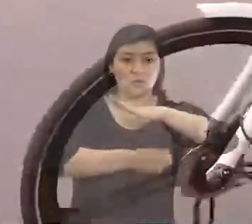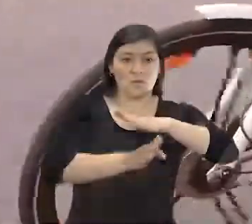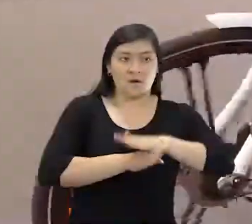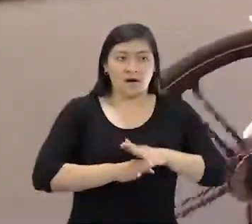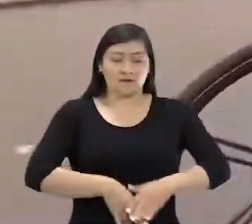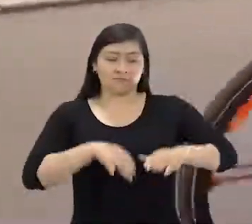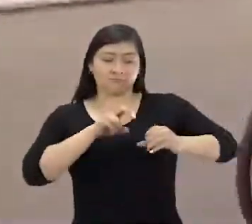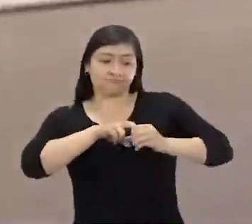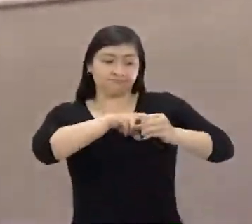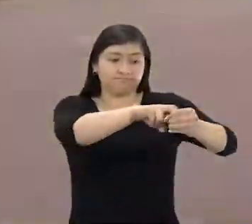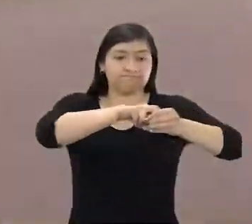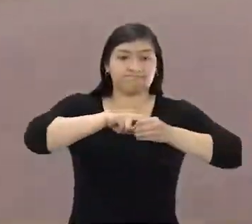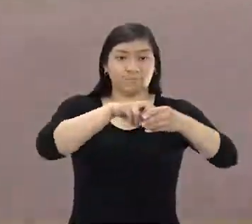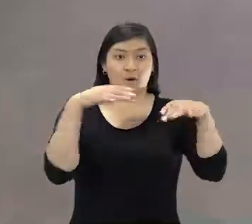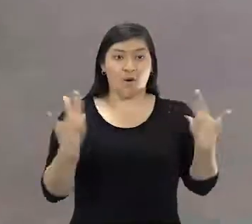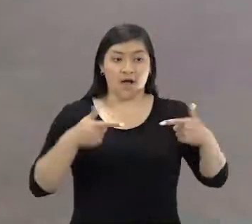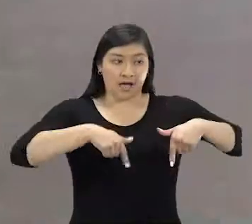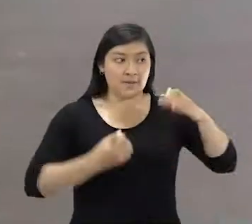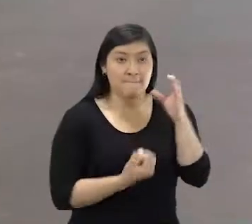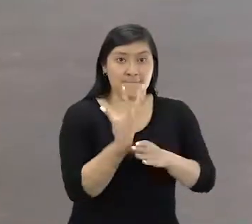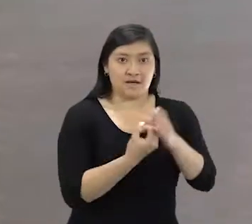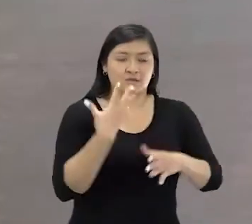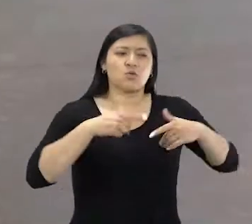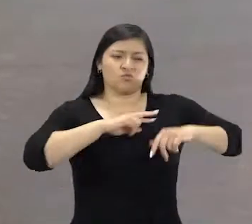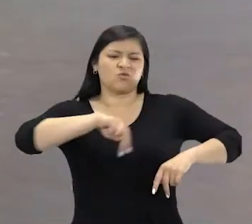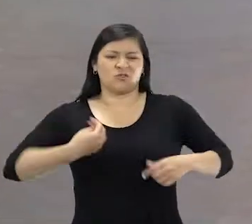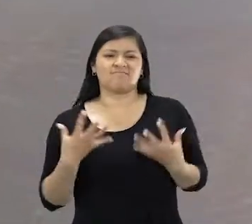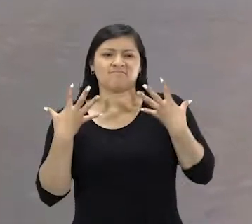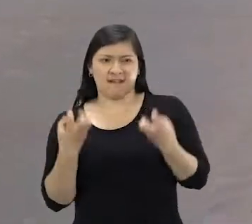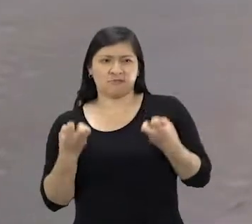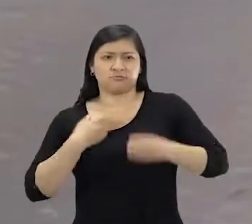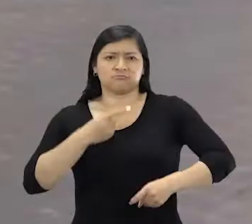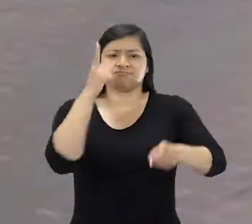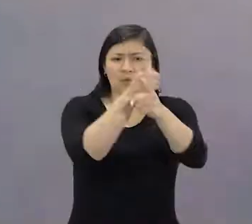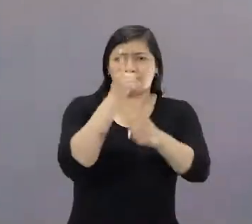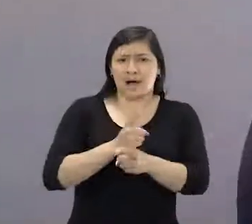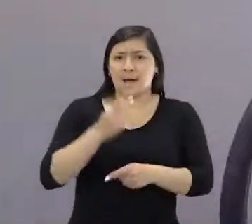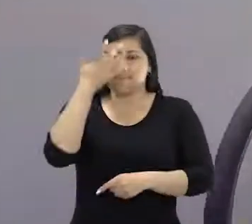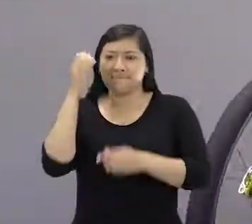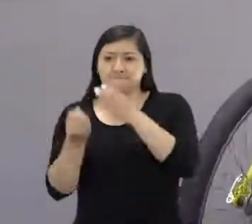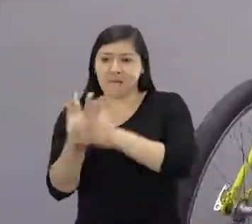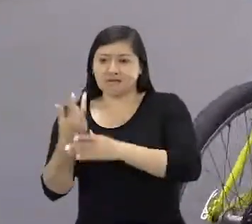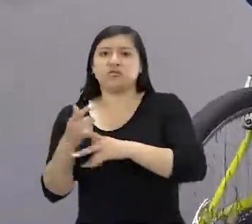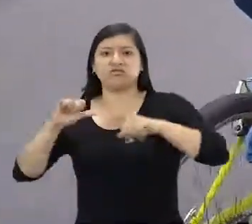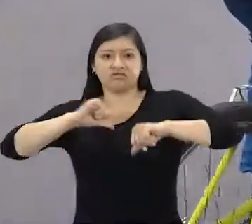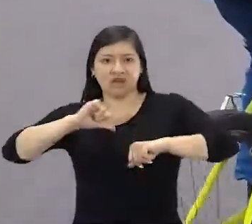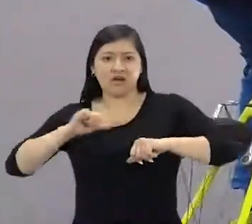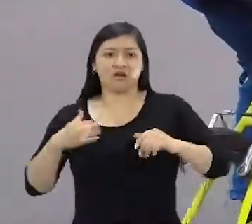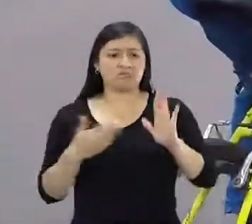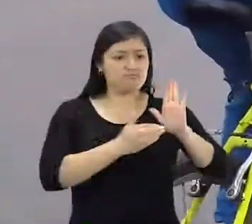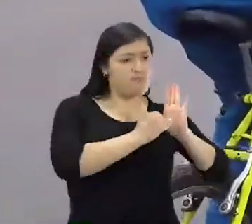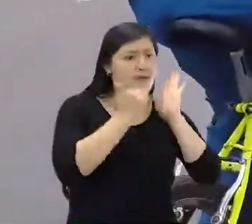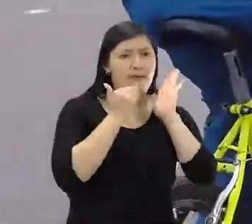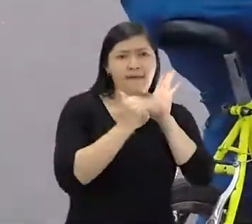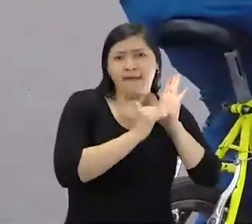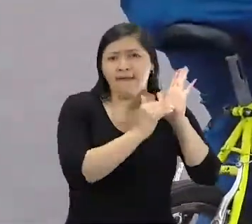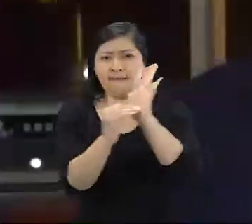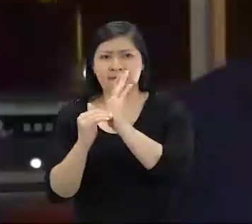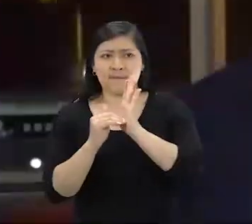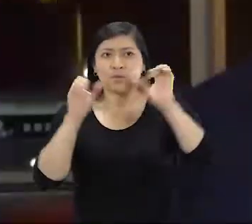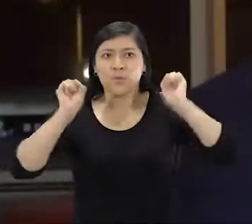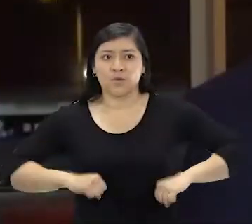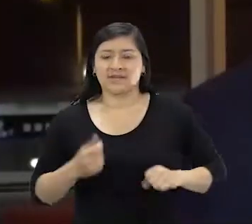de avanzar en el transporte sostenible en la ciudad de Pasto, es lo que queremos. Pasto es una ciudad que se presta, Pasto es una ciudad modelo.